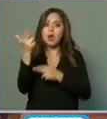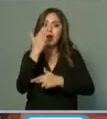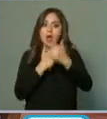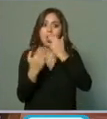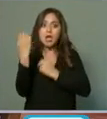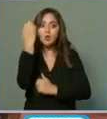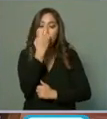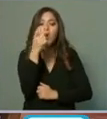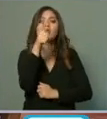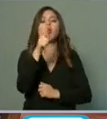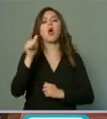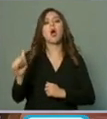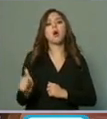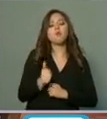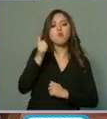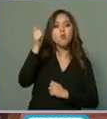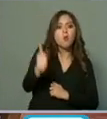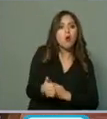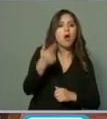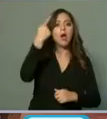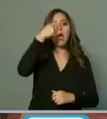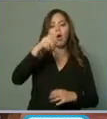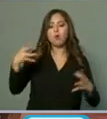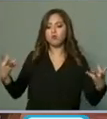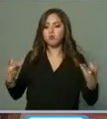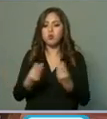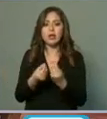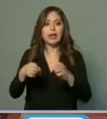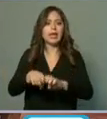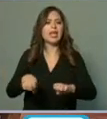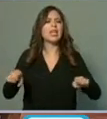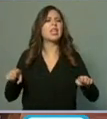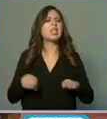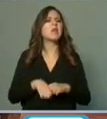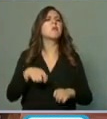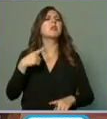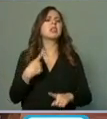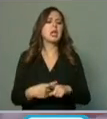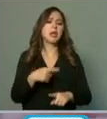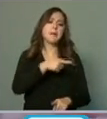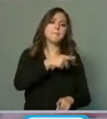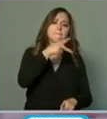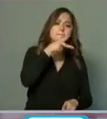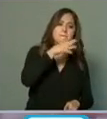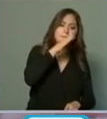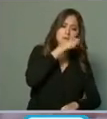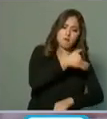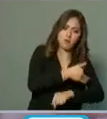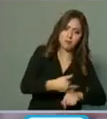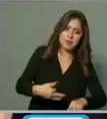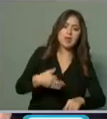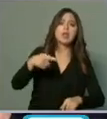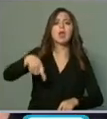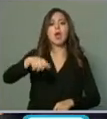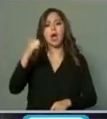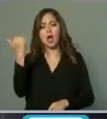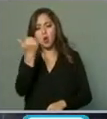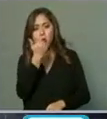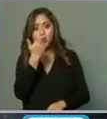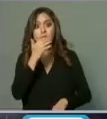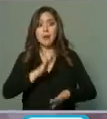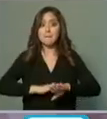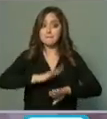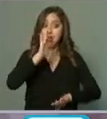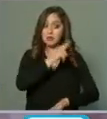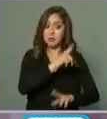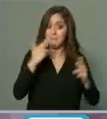extraordinaria oportunidad de hacer un mejor equipo, padres de familia y alumnos. Un mejor equipo, los docentes que se tienen que preparar a hacer